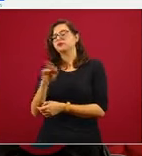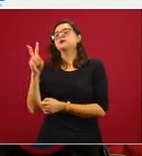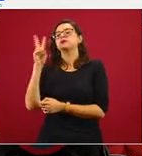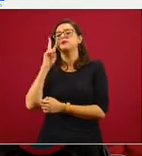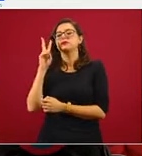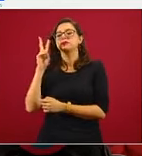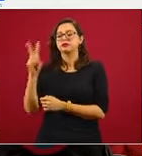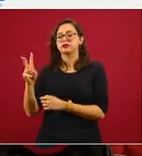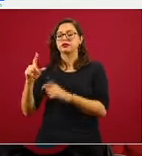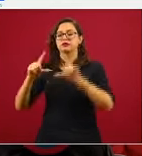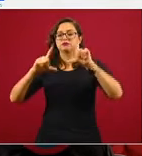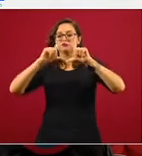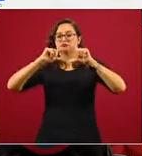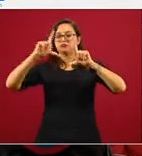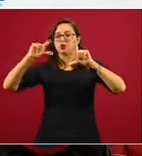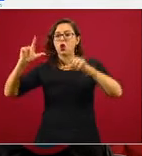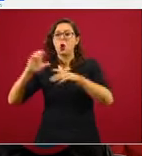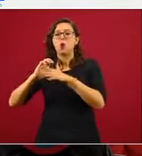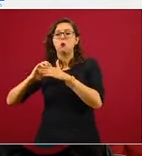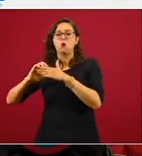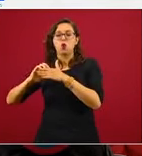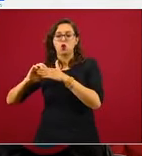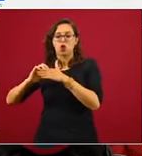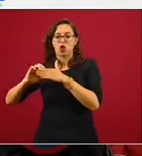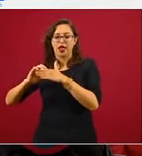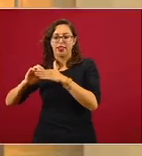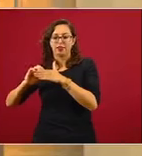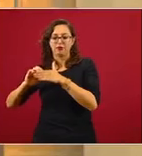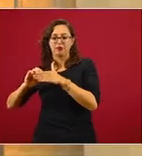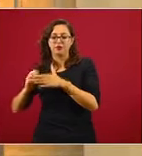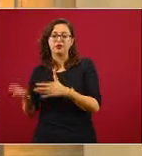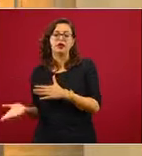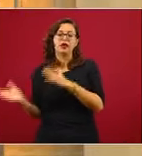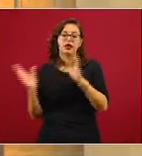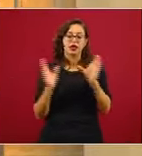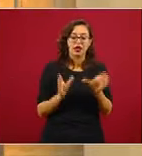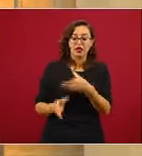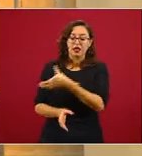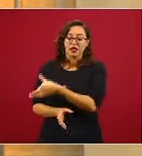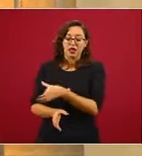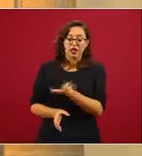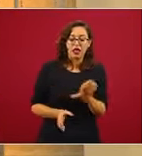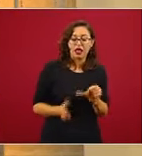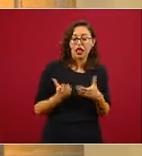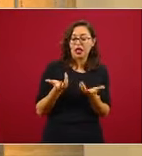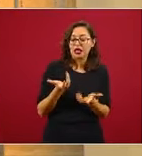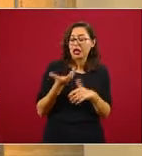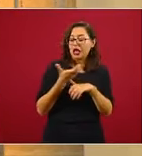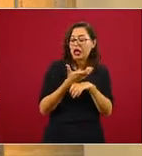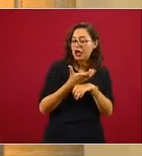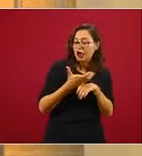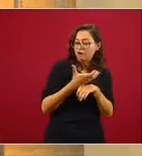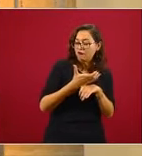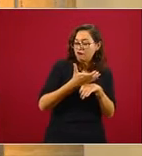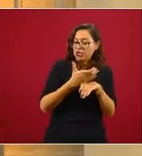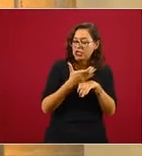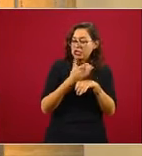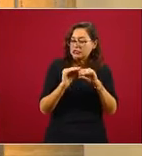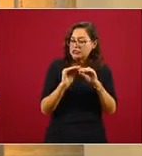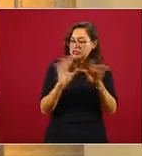color morado y que si vemos el contraste con las barras de color café claro, color ocre, que son los